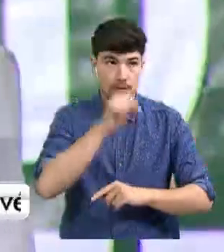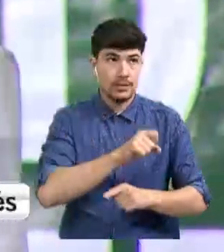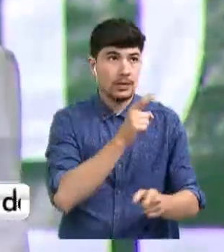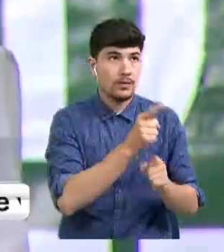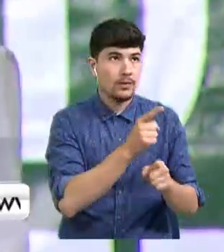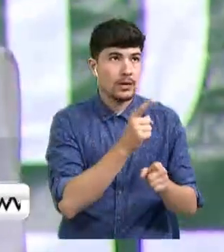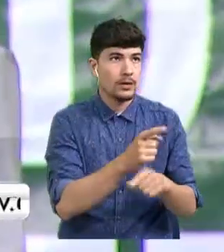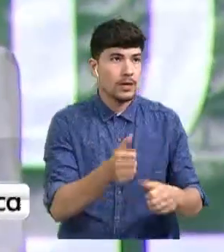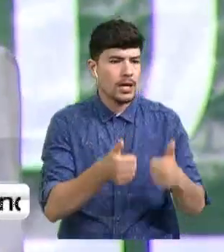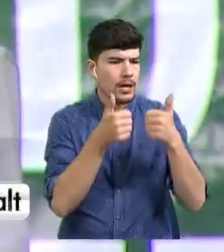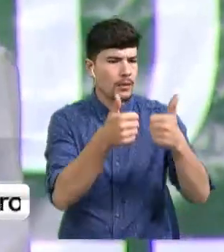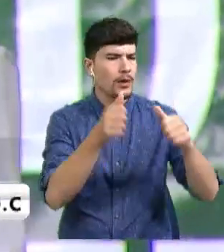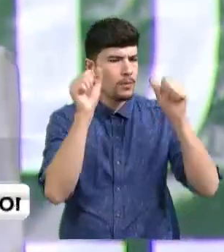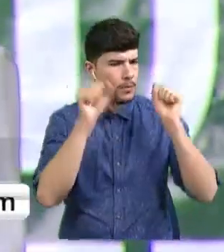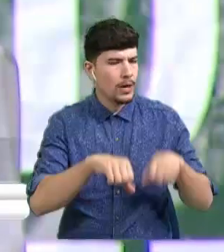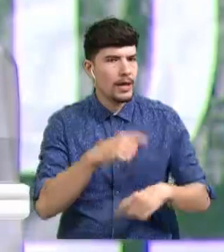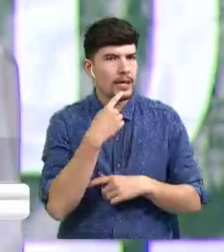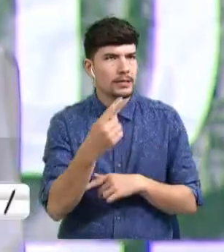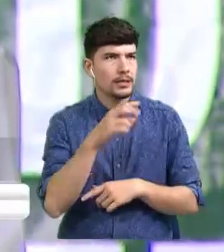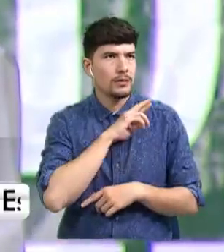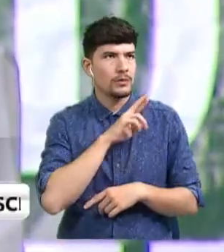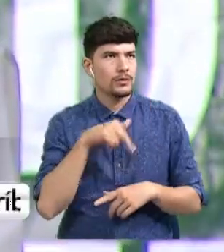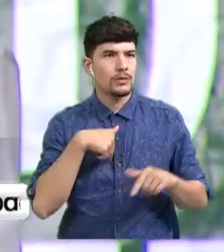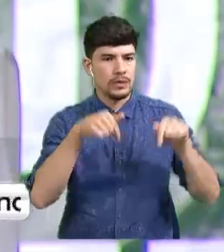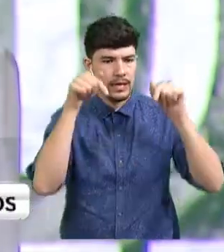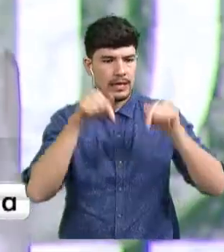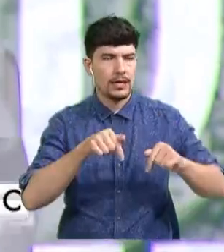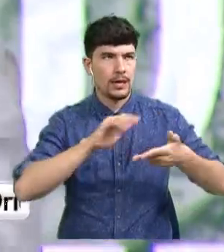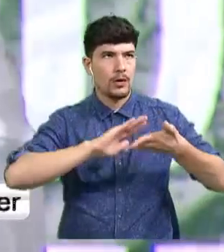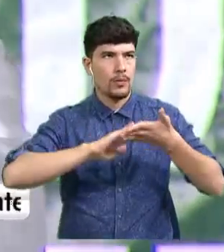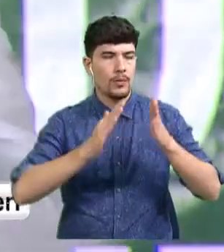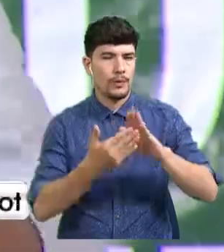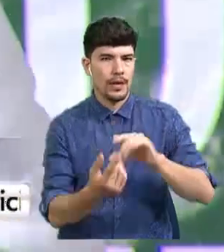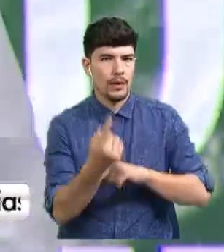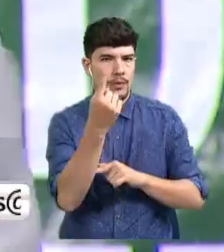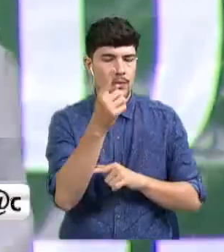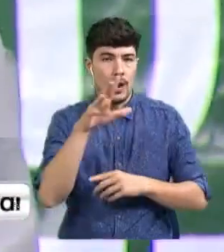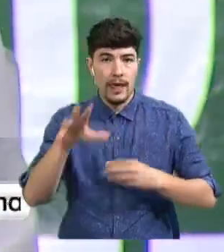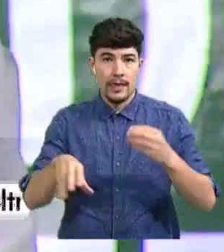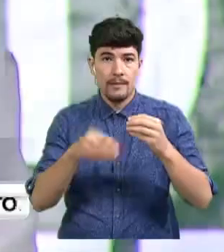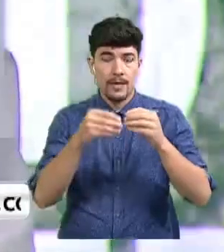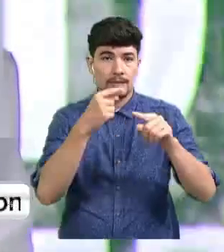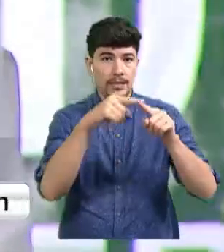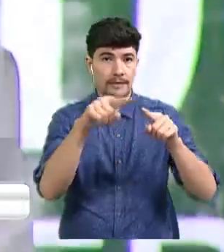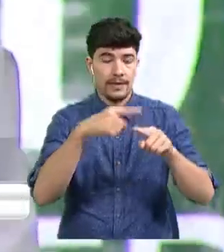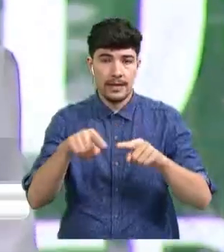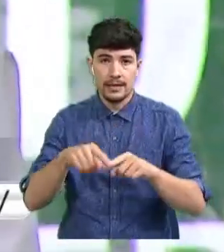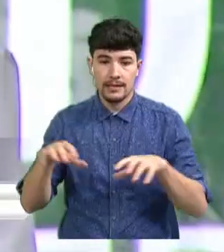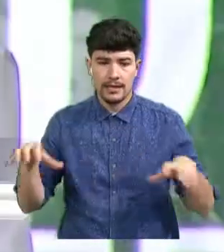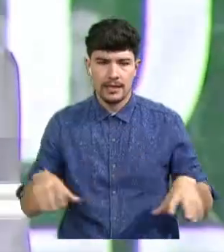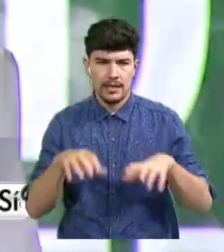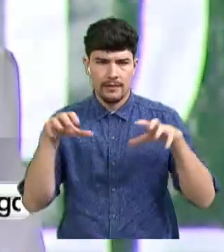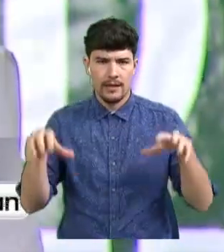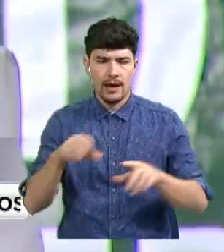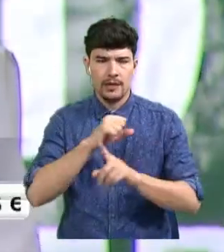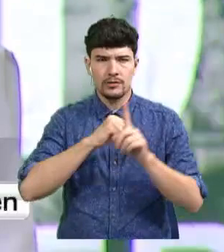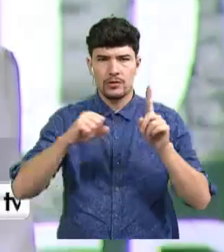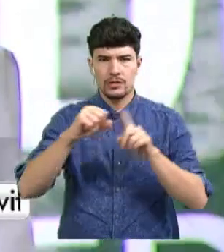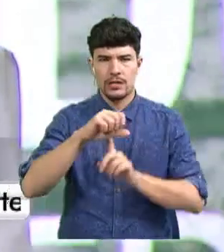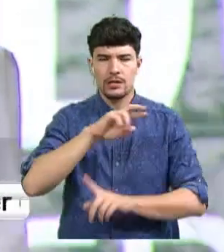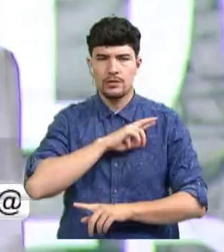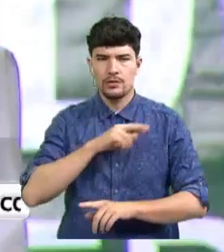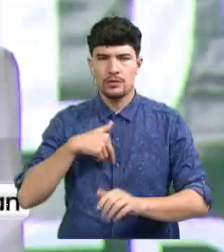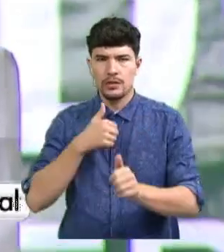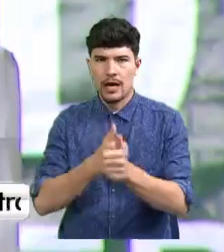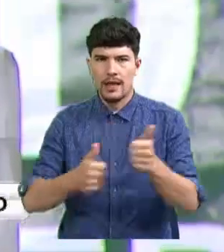qué bueno poder decir que estamos aquí en la Comuna 1, además de todas las actividades sociales que adelantamos en la mañana